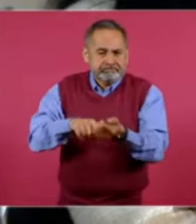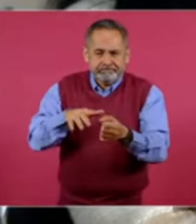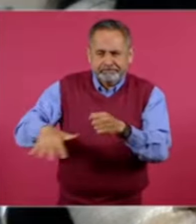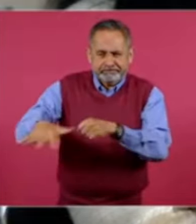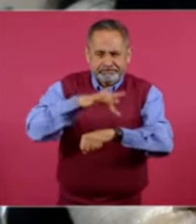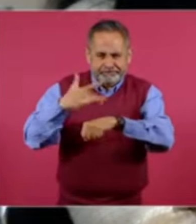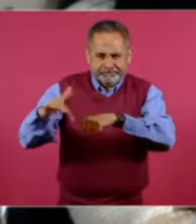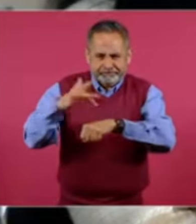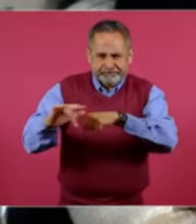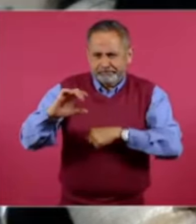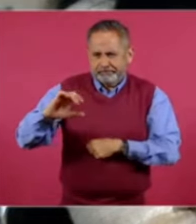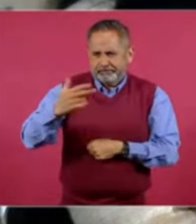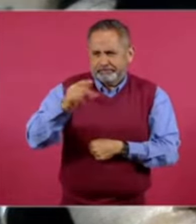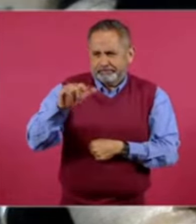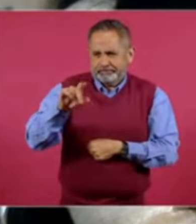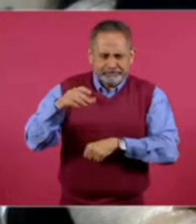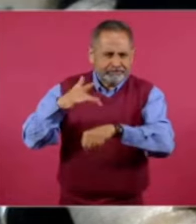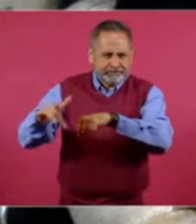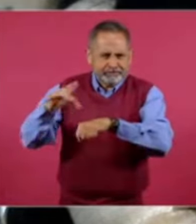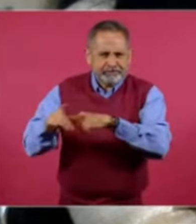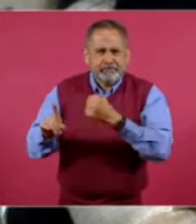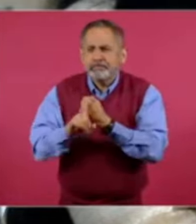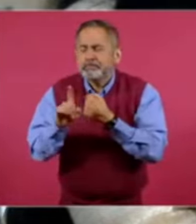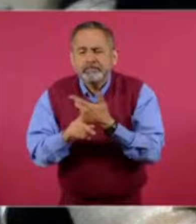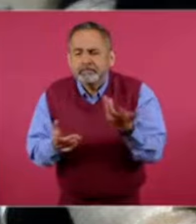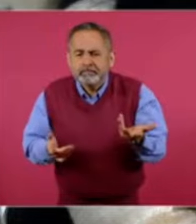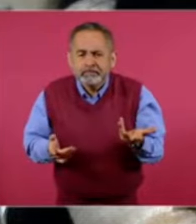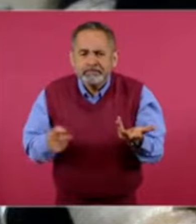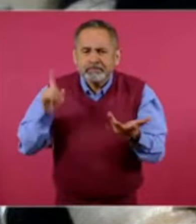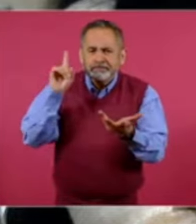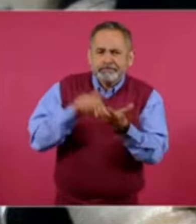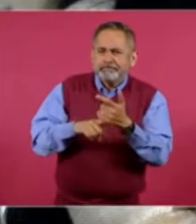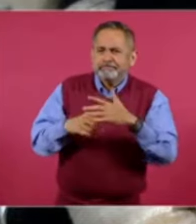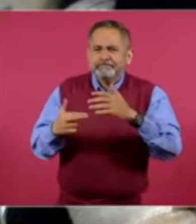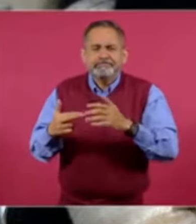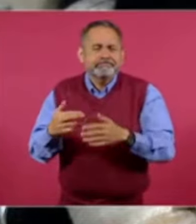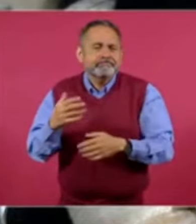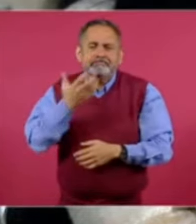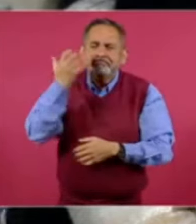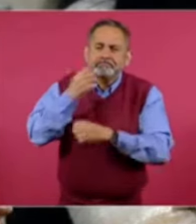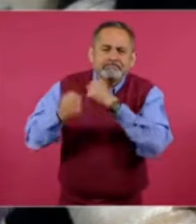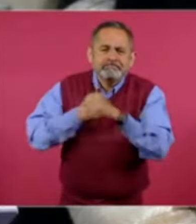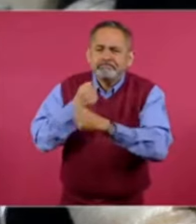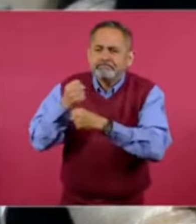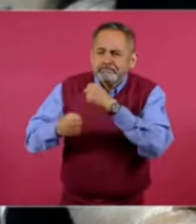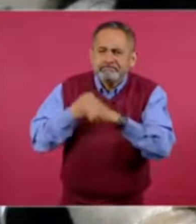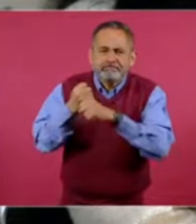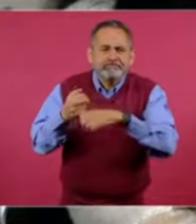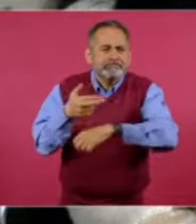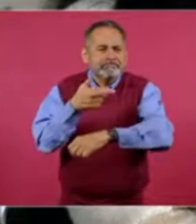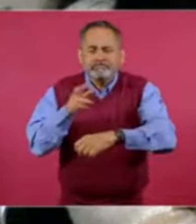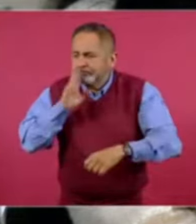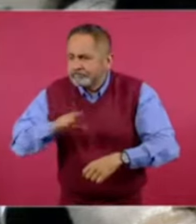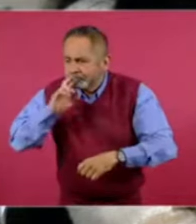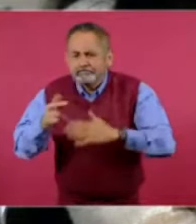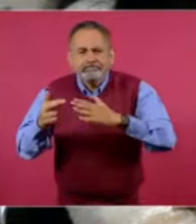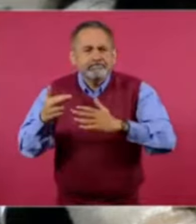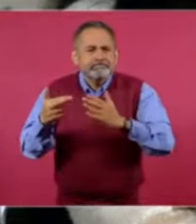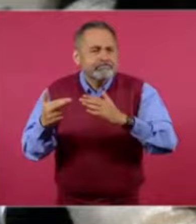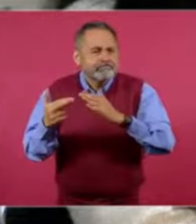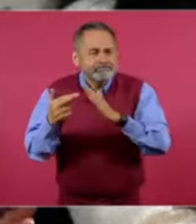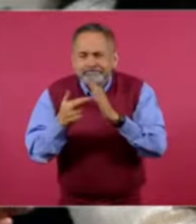parte del Estado de México era una situación estructural debido a que pues el drenaje no tenía, digamos, la